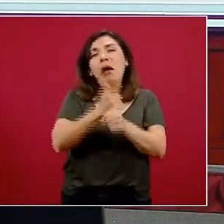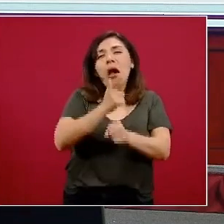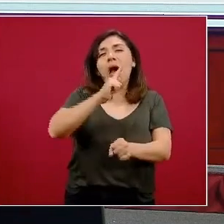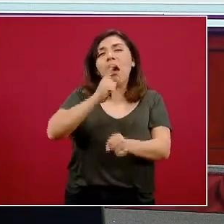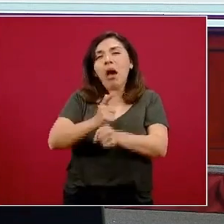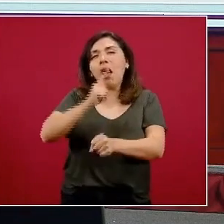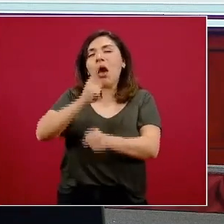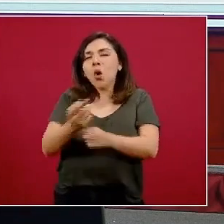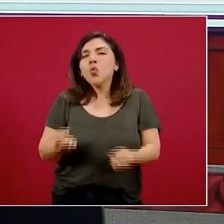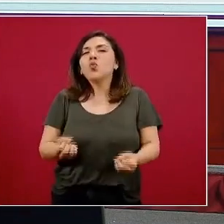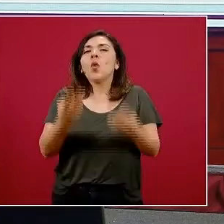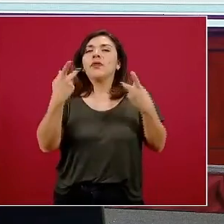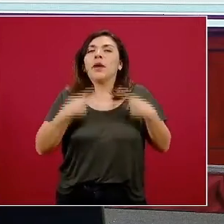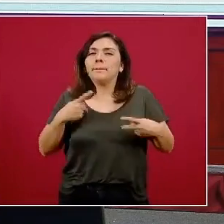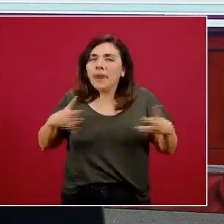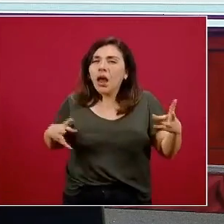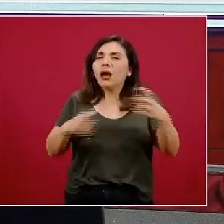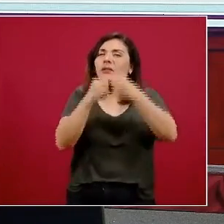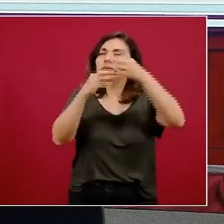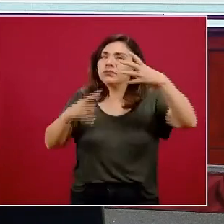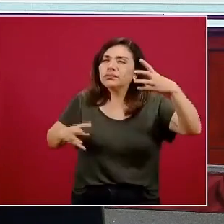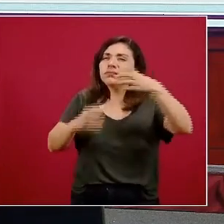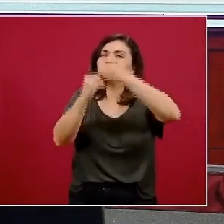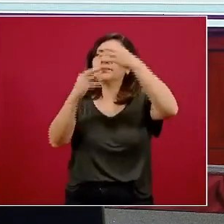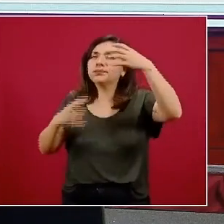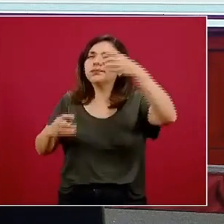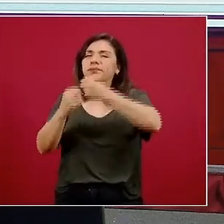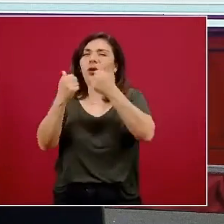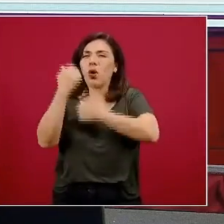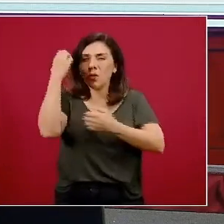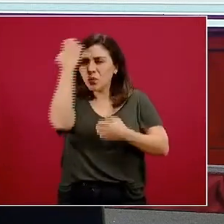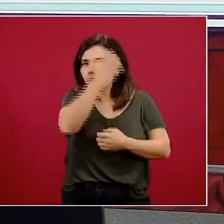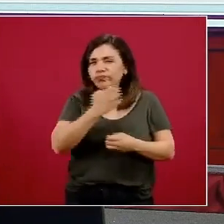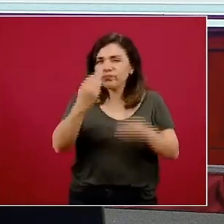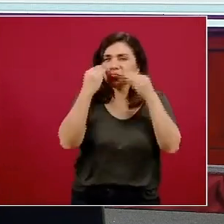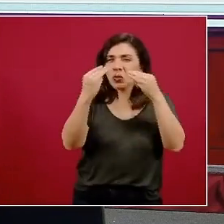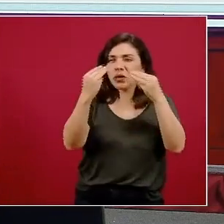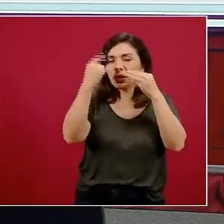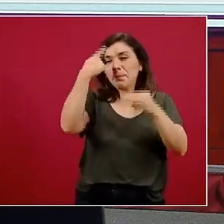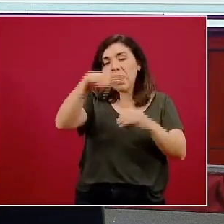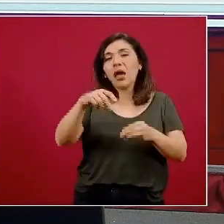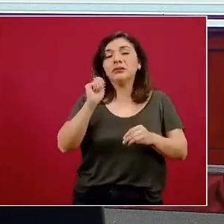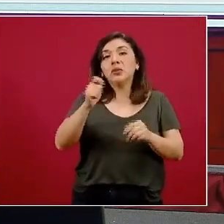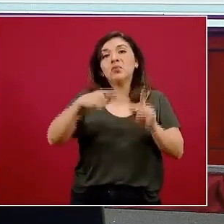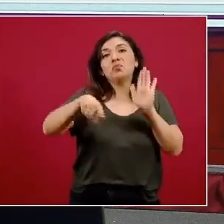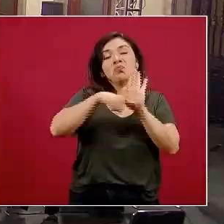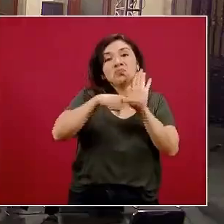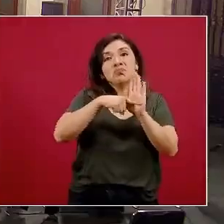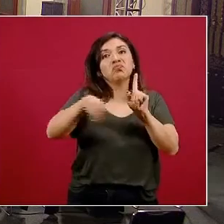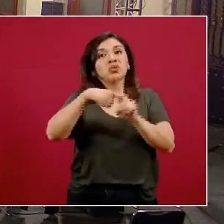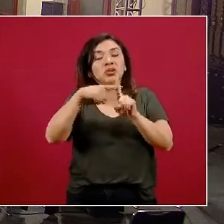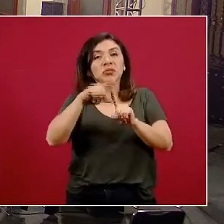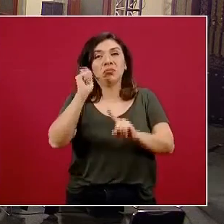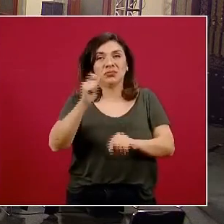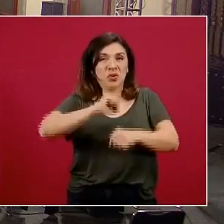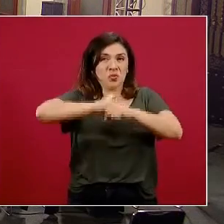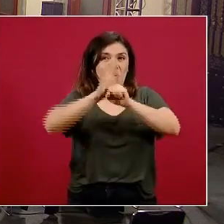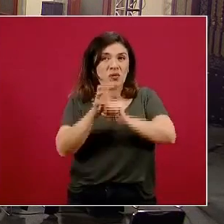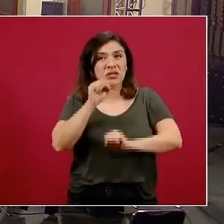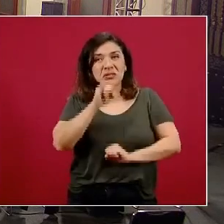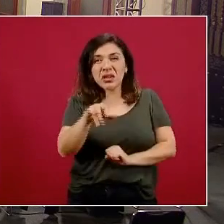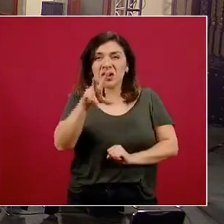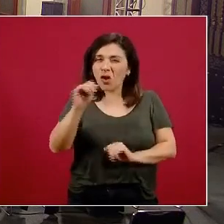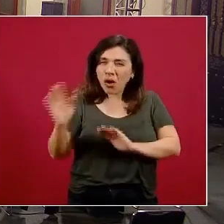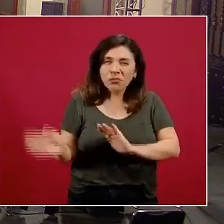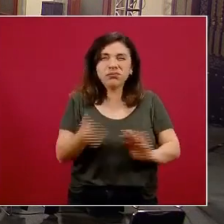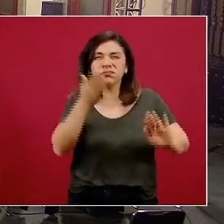identificar todas aquellas personas que eran muestreadas para poder confirmar o descartar la presencia de virus SARS-CoV-2 y